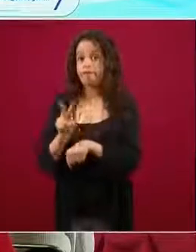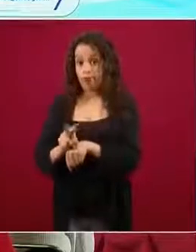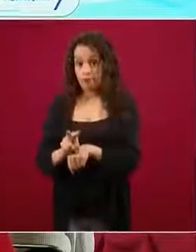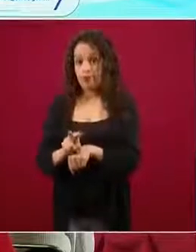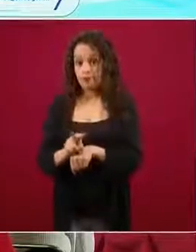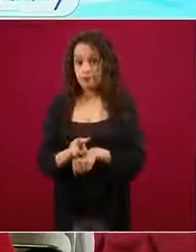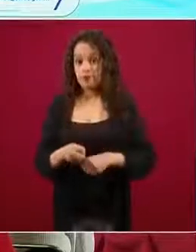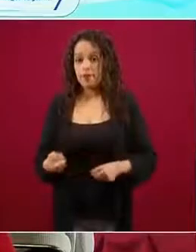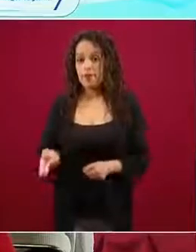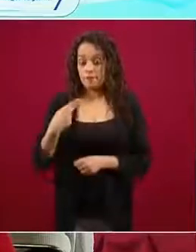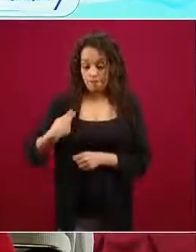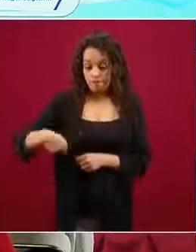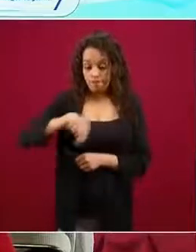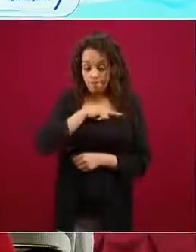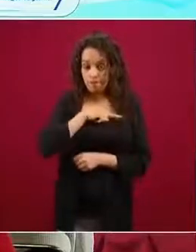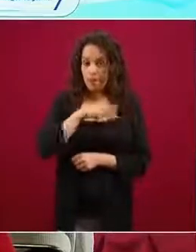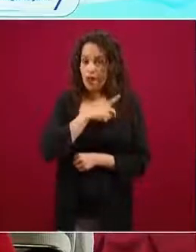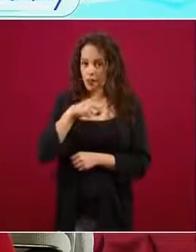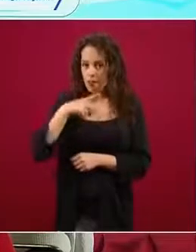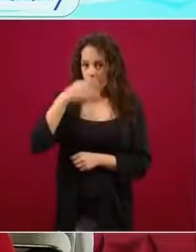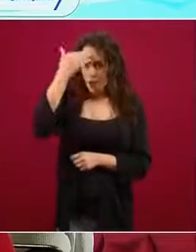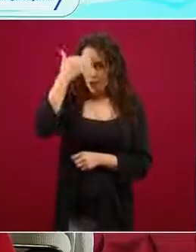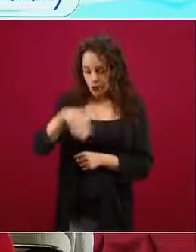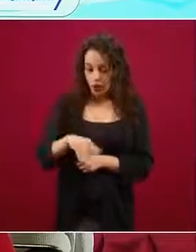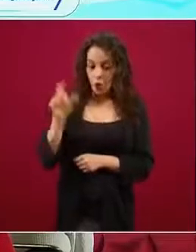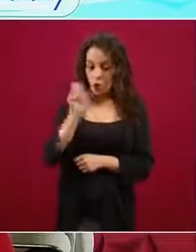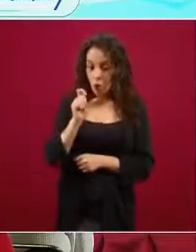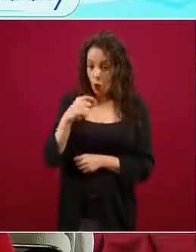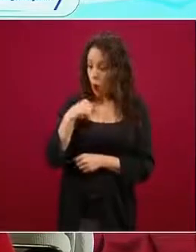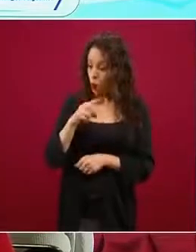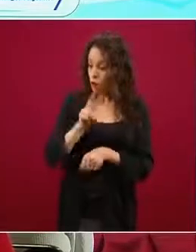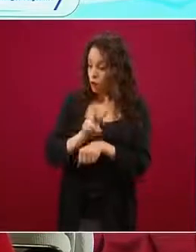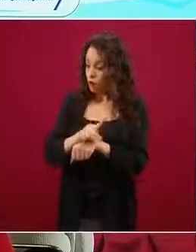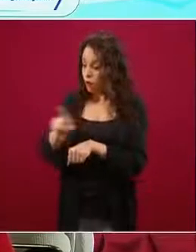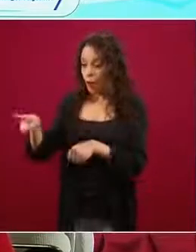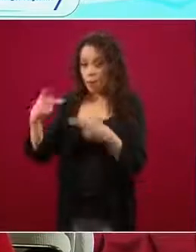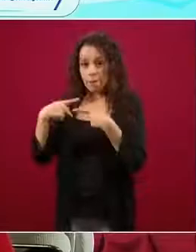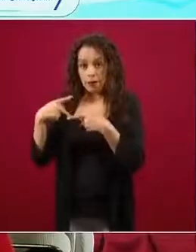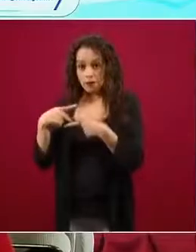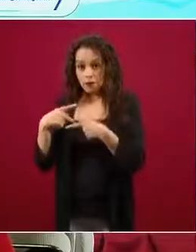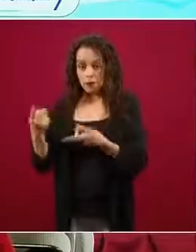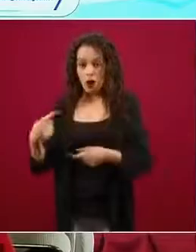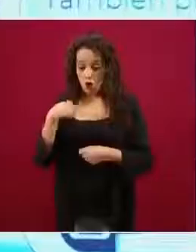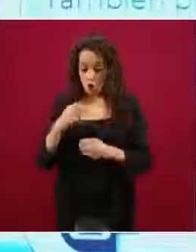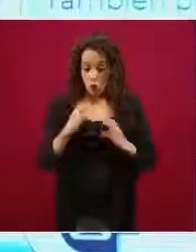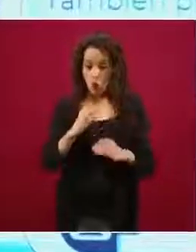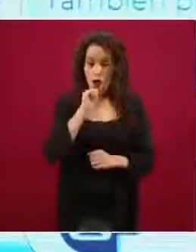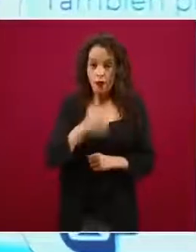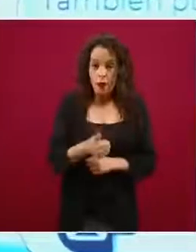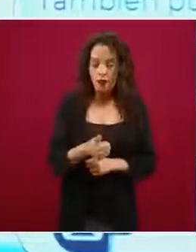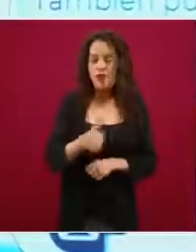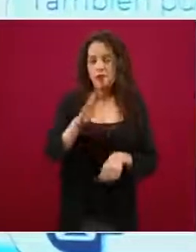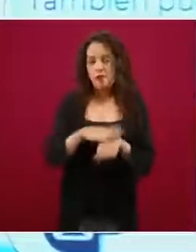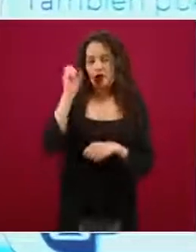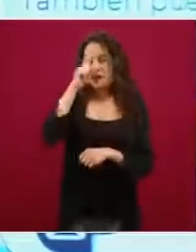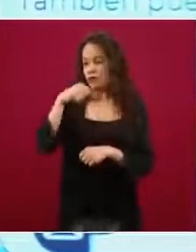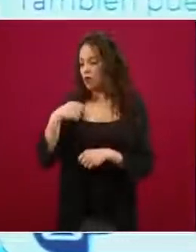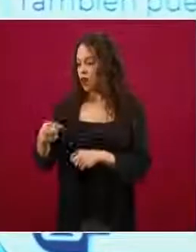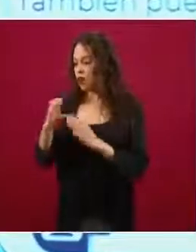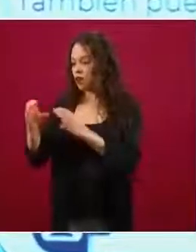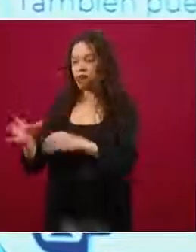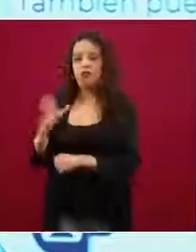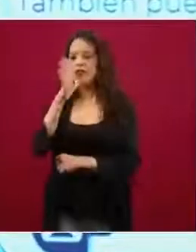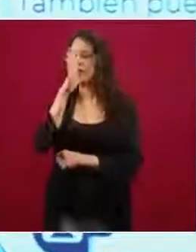no nos cuidamos a nosotros mismos, va a ser difícil que cuidemos a esa persona que amamos en nuestra familia, que es un adulto mayor o a